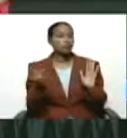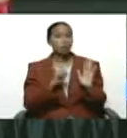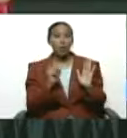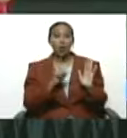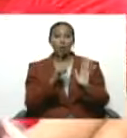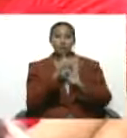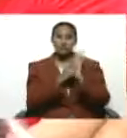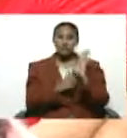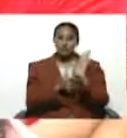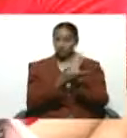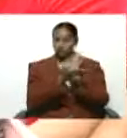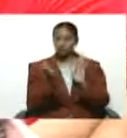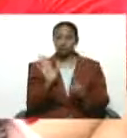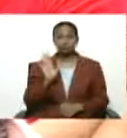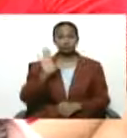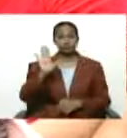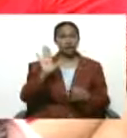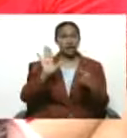¿verdad?